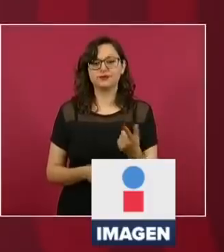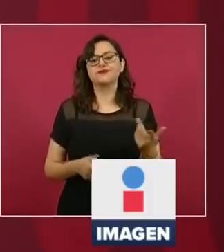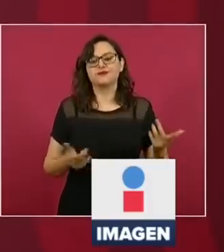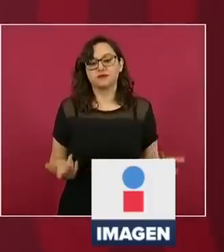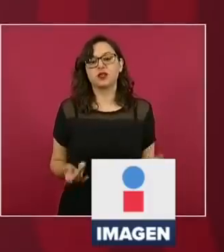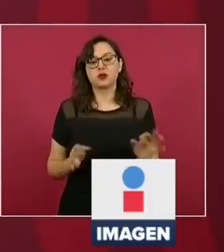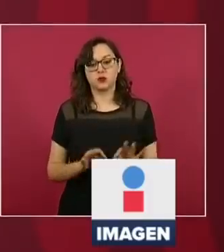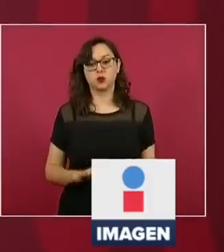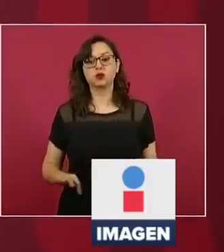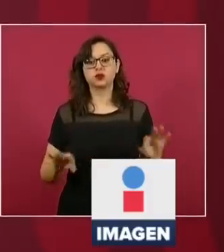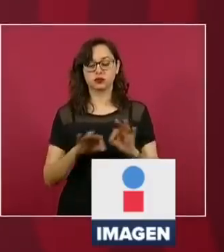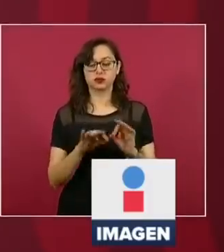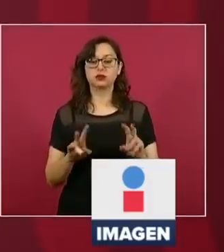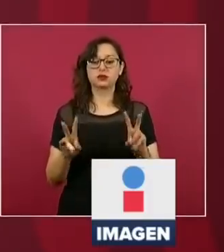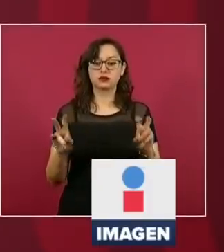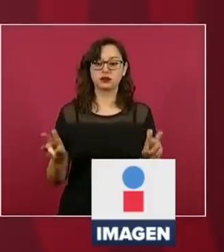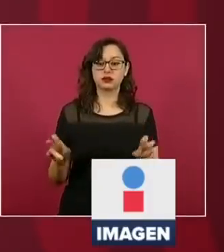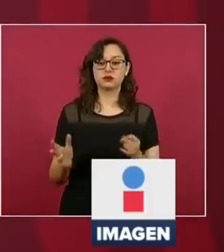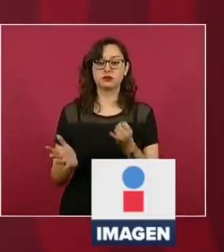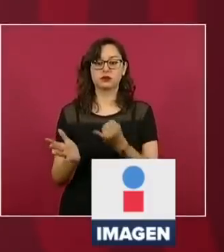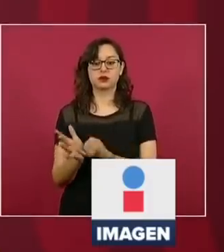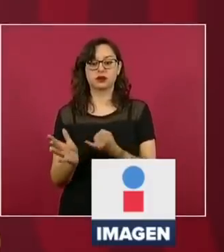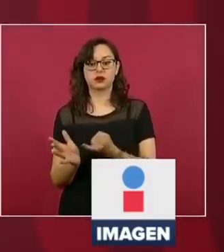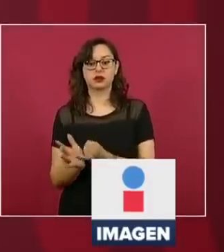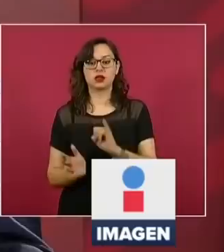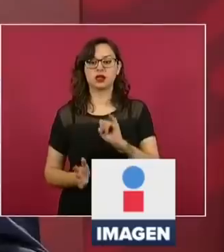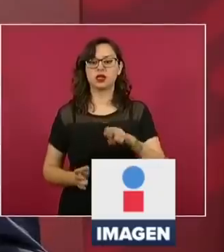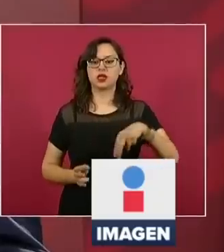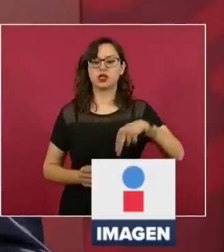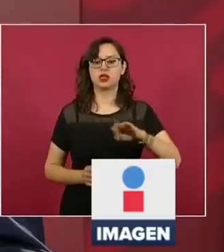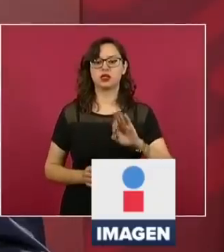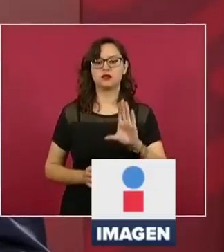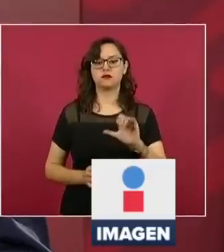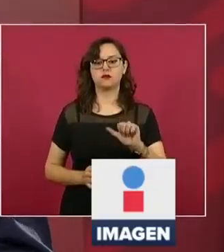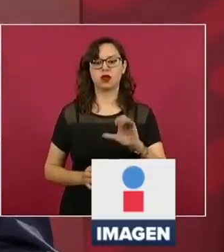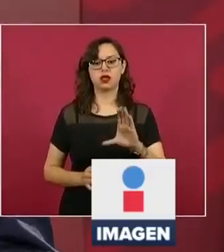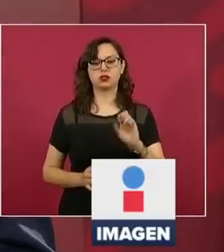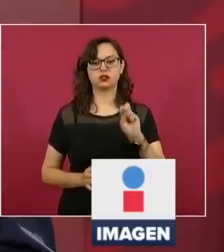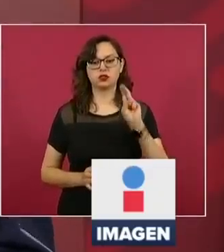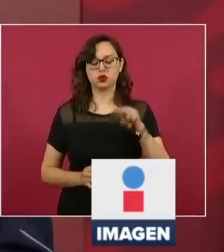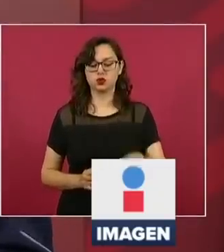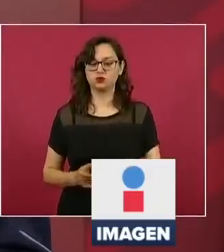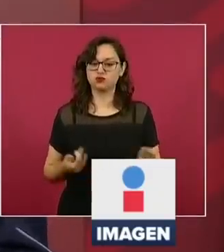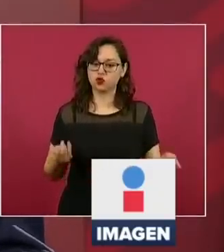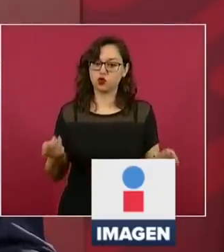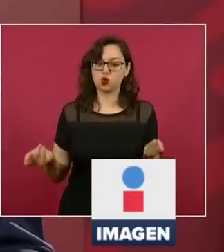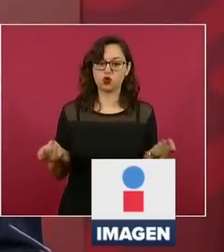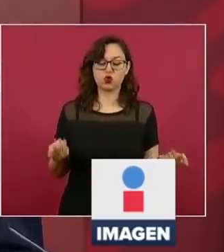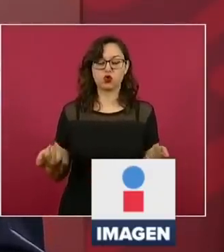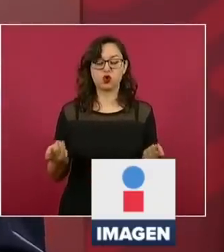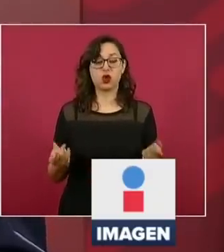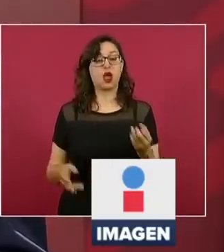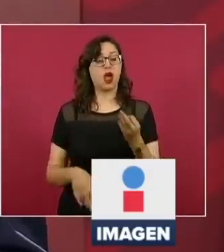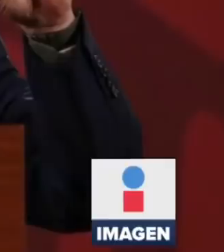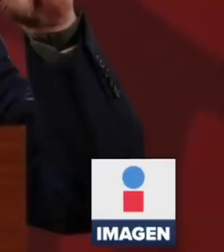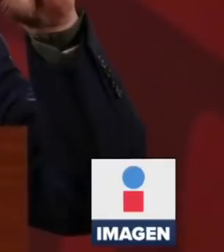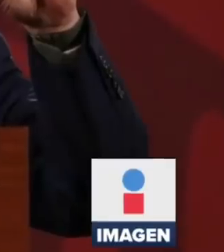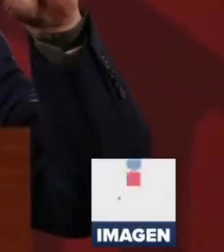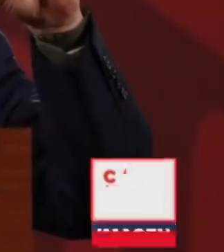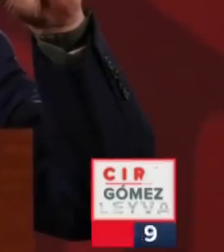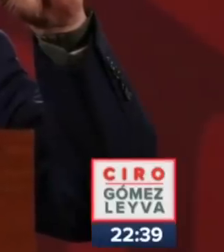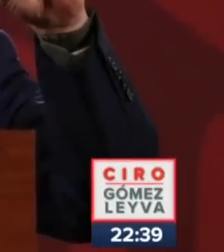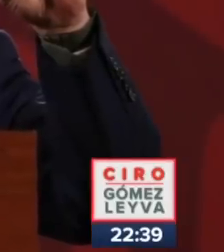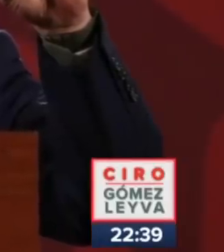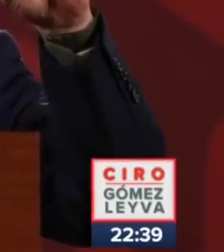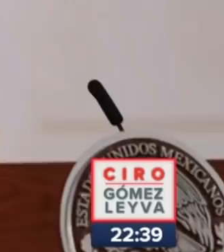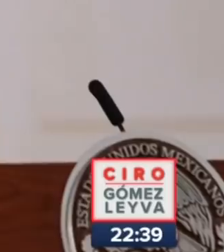se controle la inflación. No tenemos problemas de otro tipo. Y